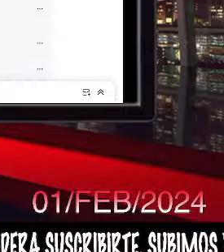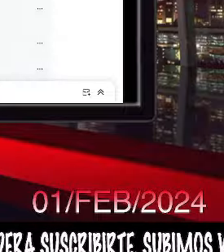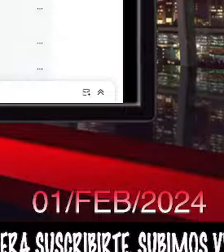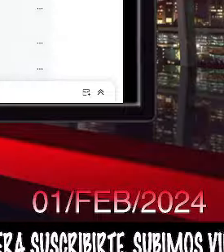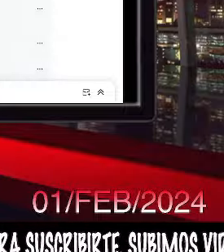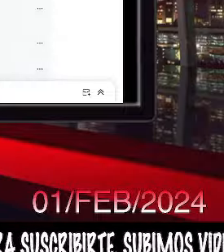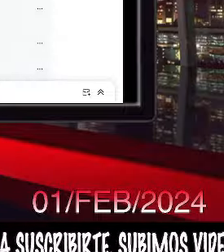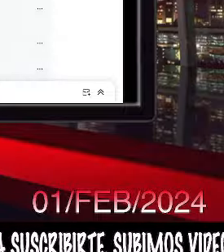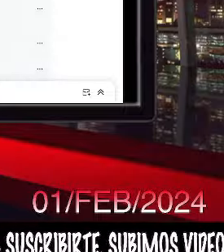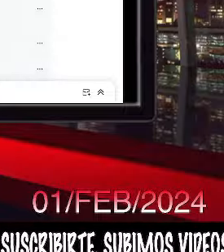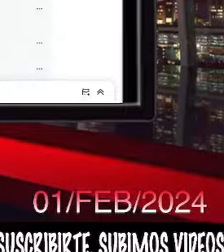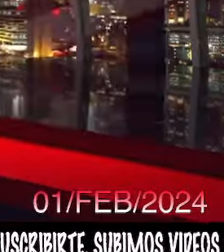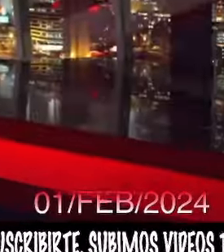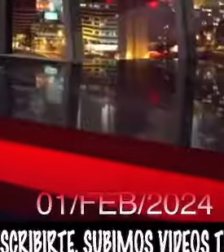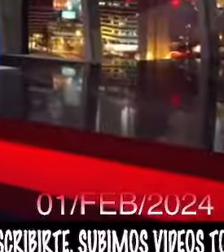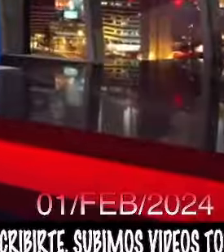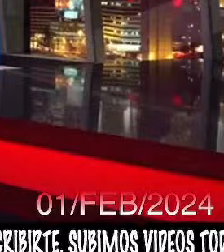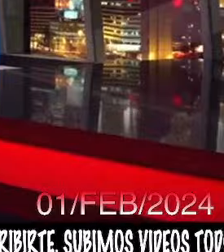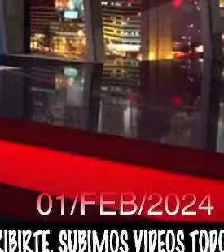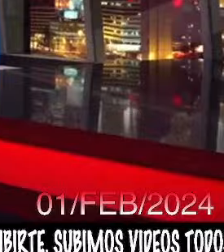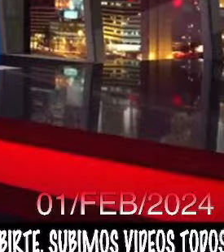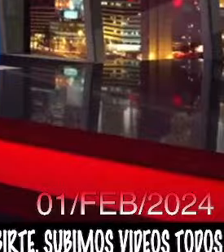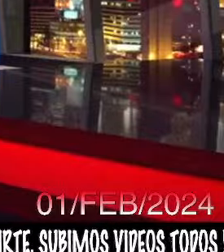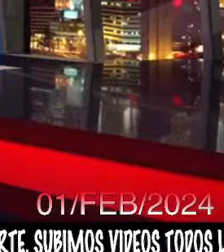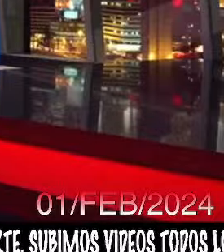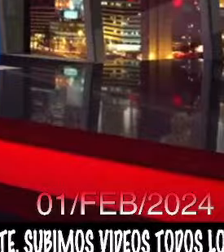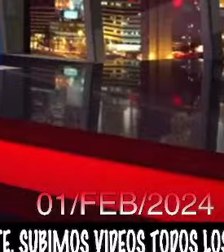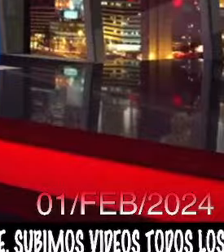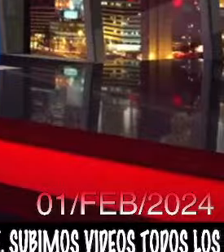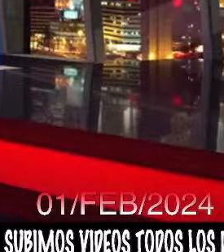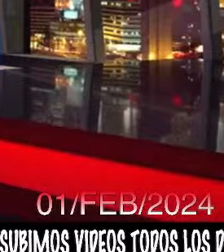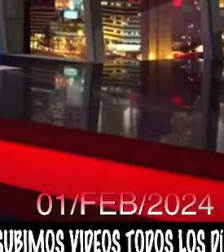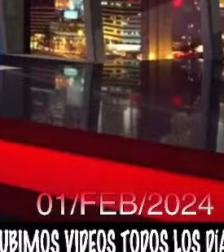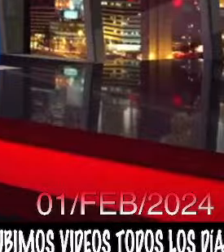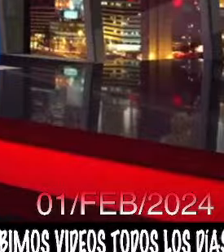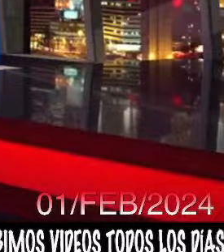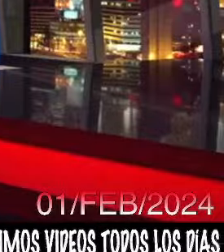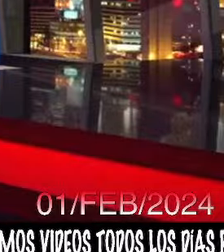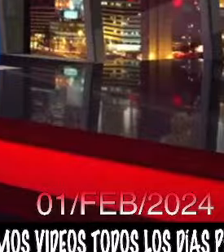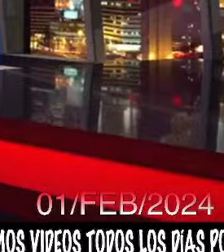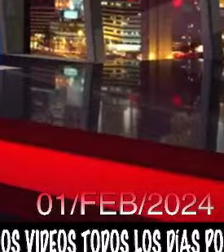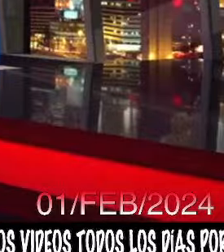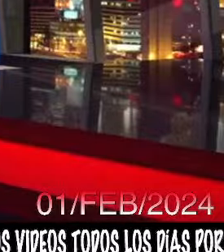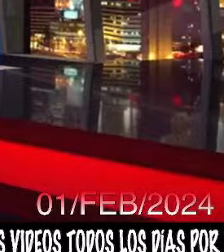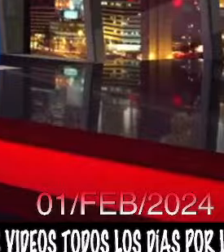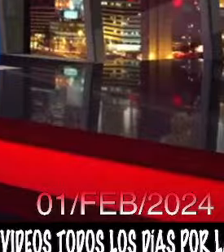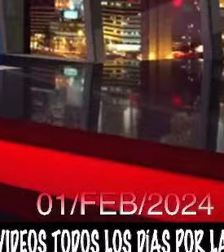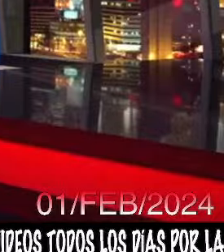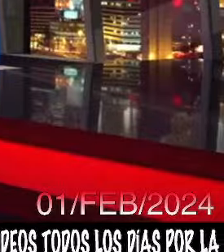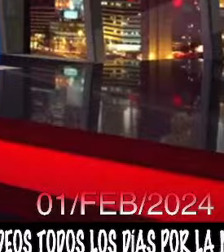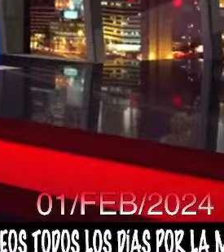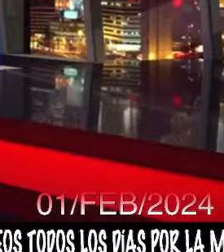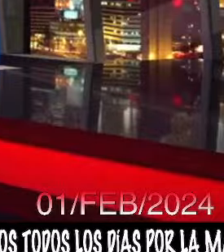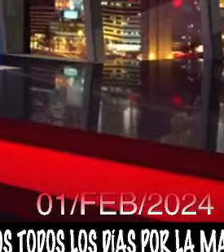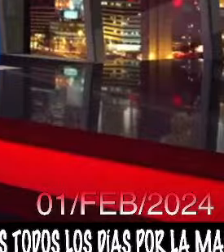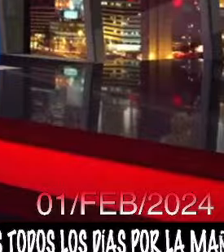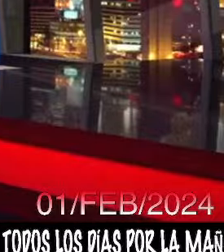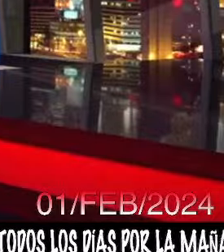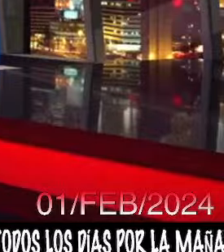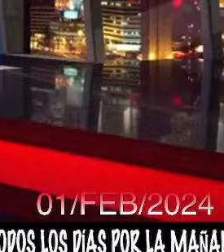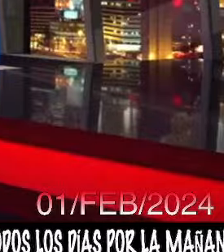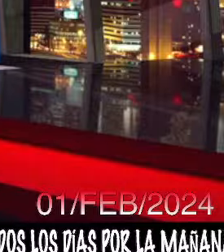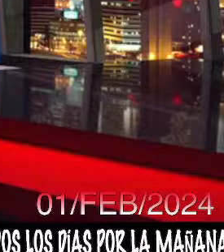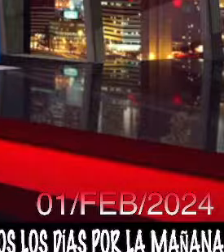a nuestras redes sociales y te recordamos que un México informado siempre es un México mejor. ¡Vámonos a comer!